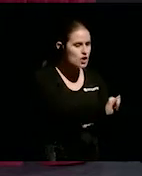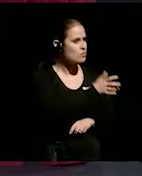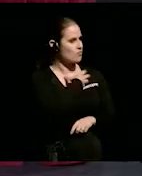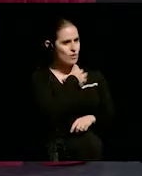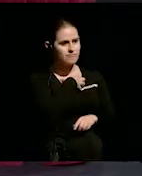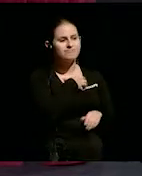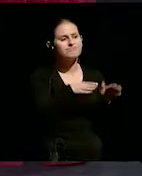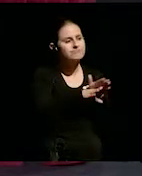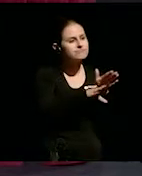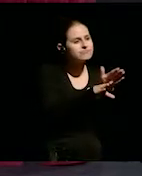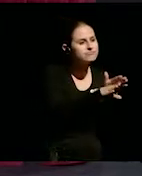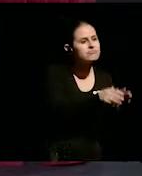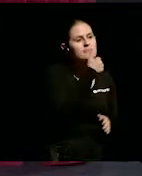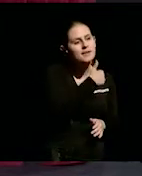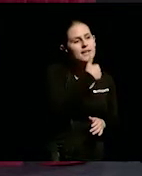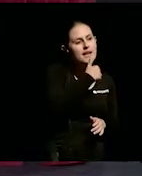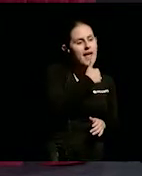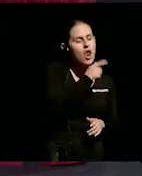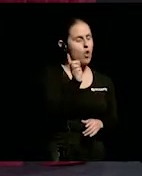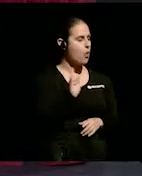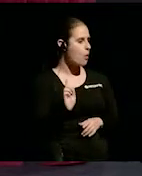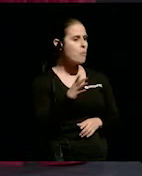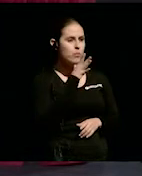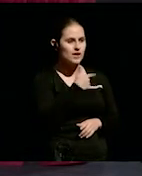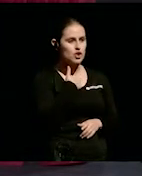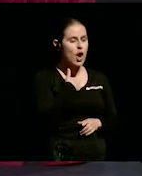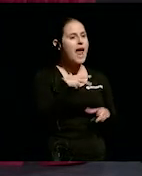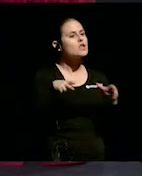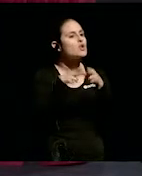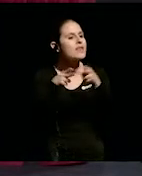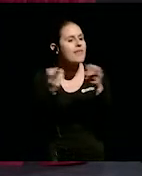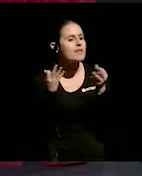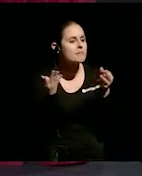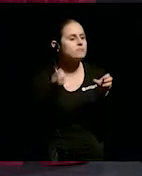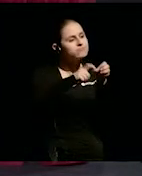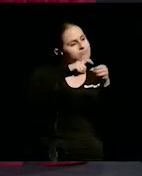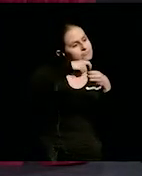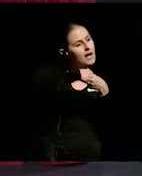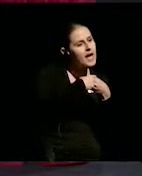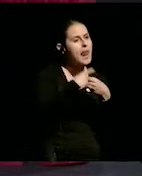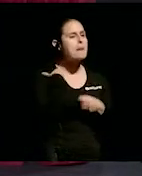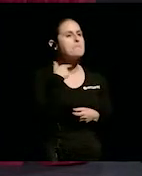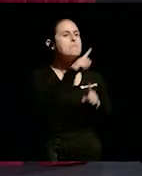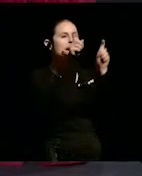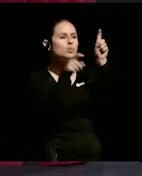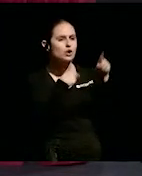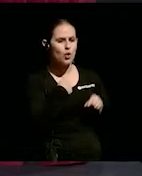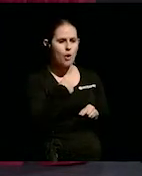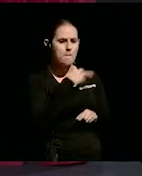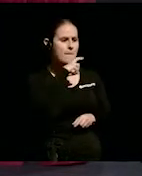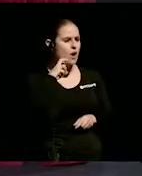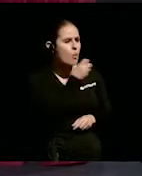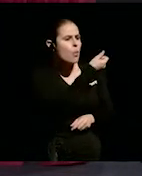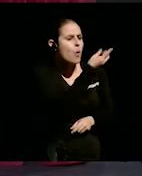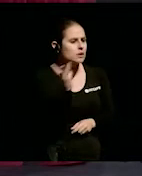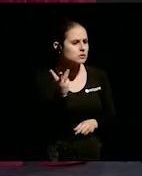ciertas secciones de la sociedad ocupan demasiado. Por eso la pregunta, ¿cuánto valgo digo yo, es muy importante para que no se